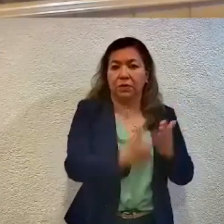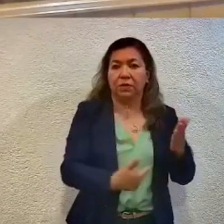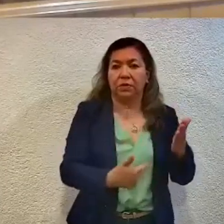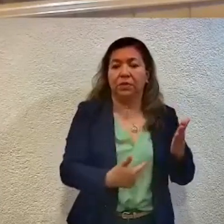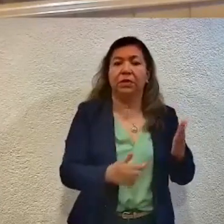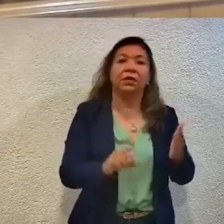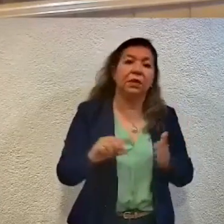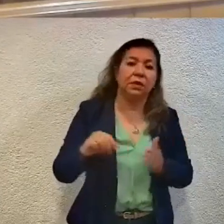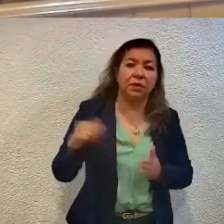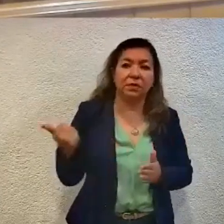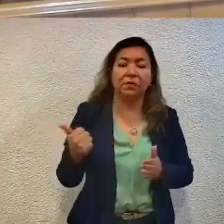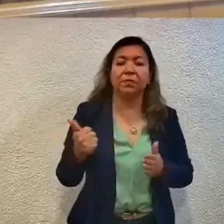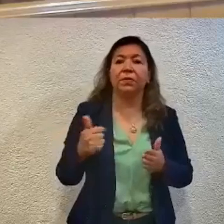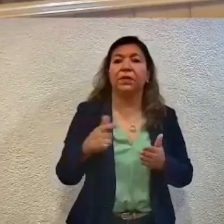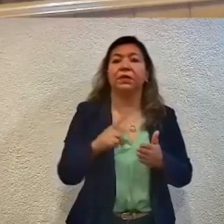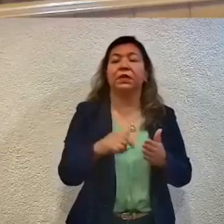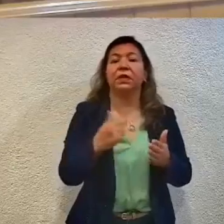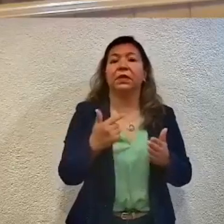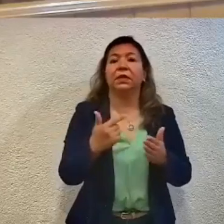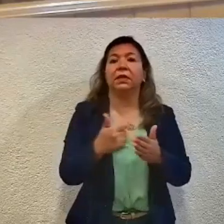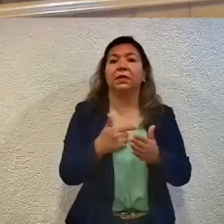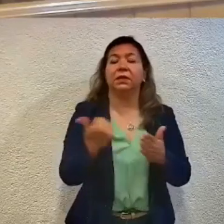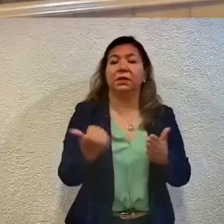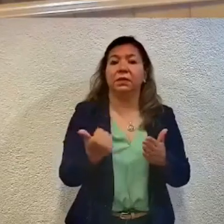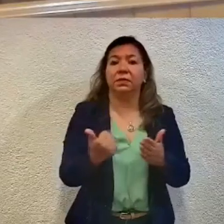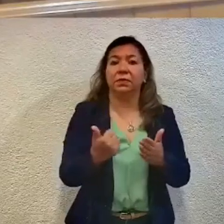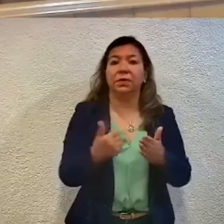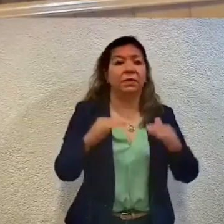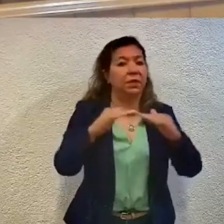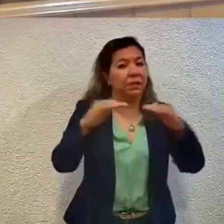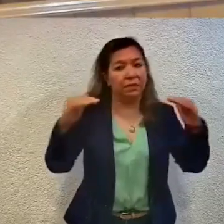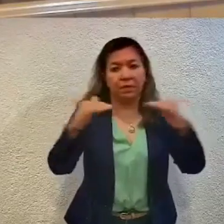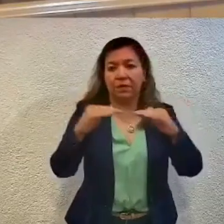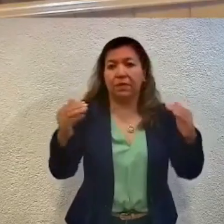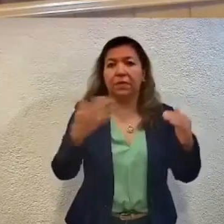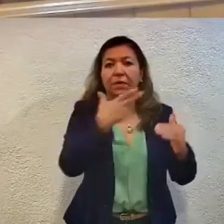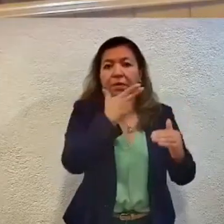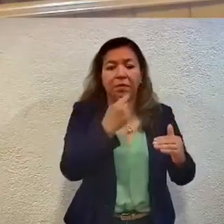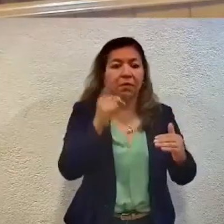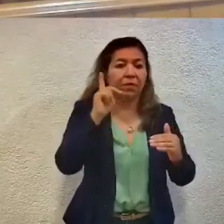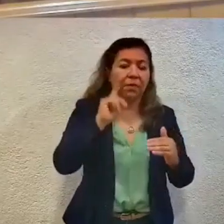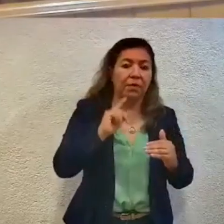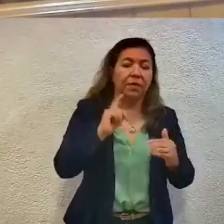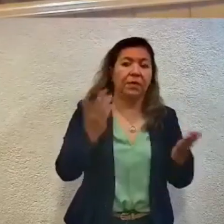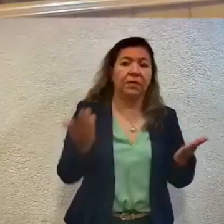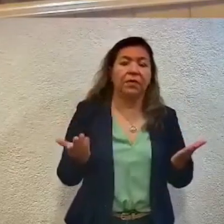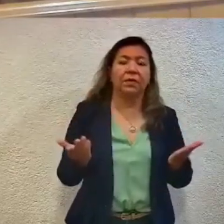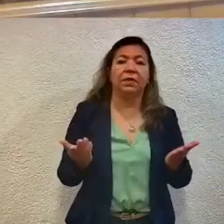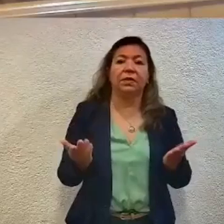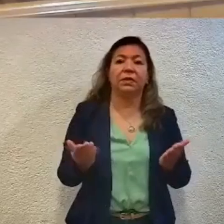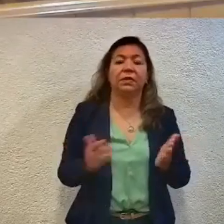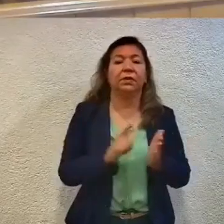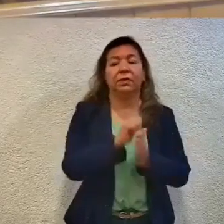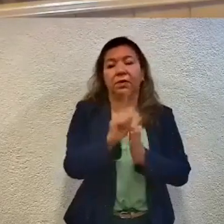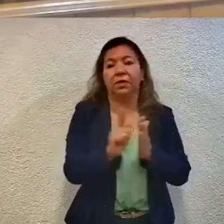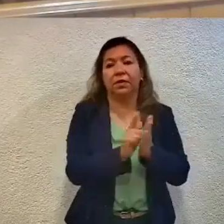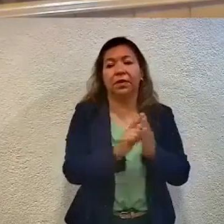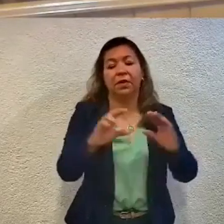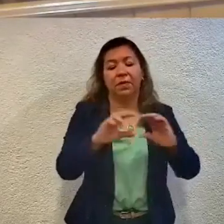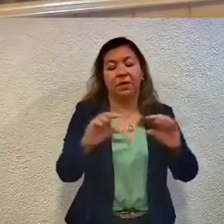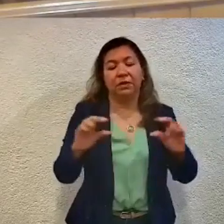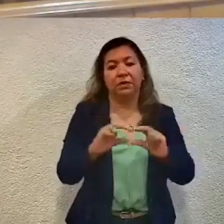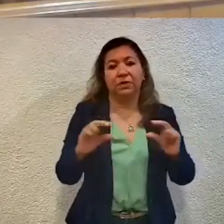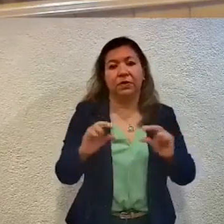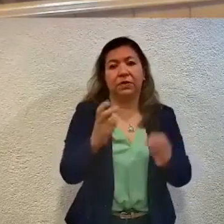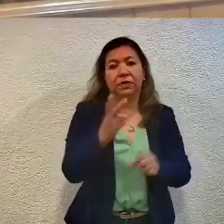los lineamientos, y fue hasta después de realizada la revisión de la integración paritaria de todo el ayuntamiento, tal y como se